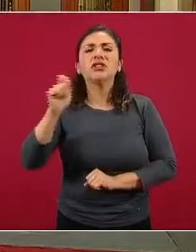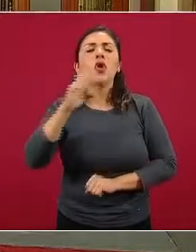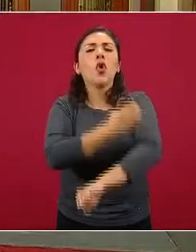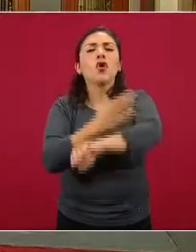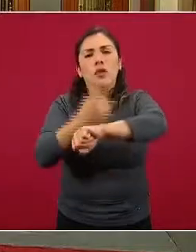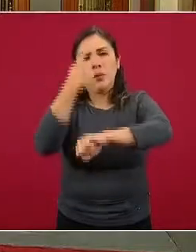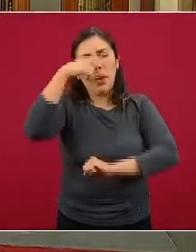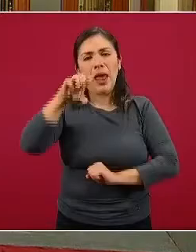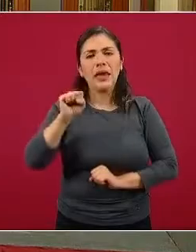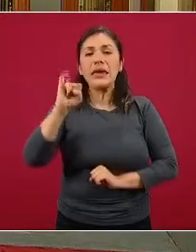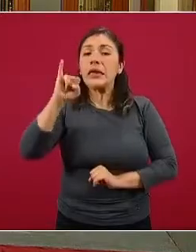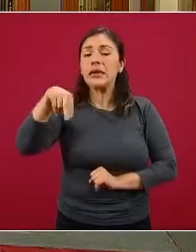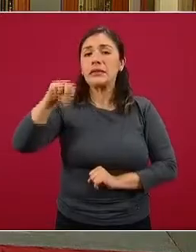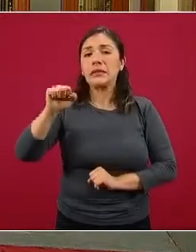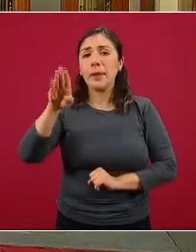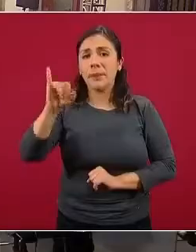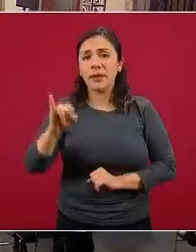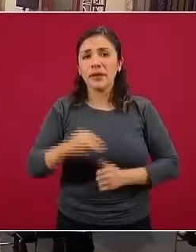INSABI.